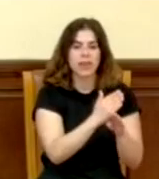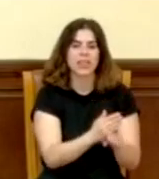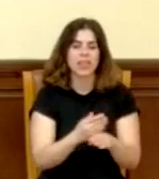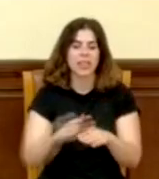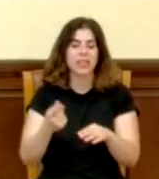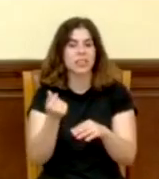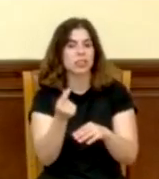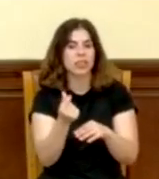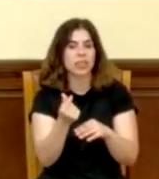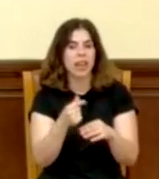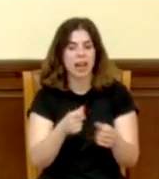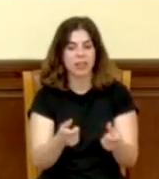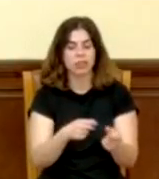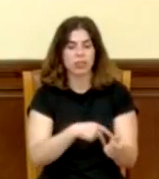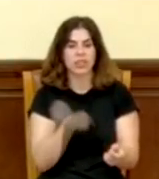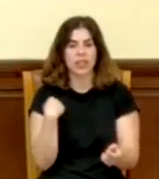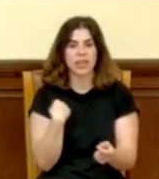en